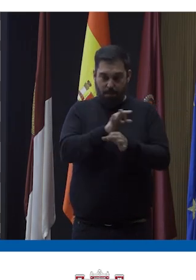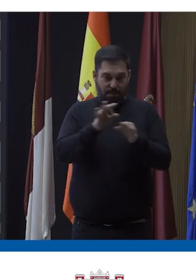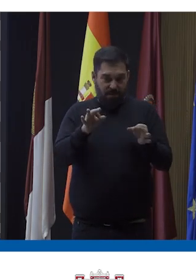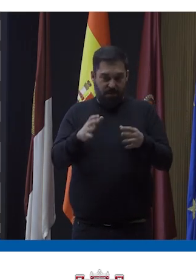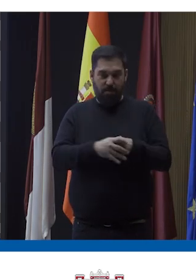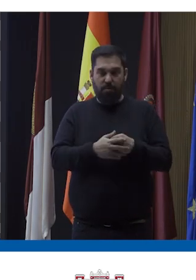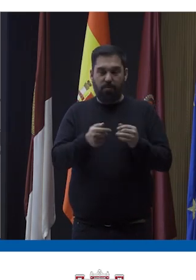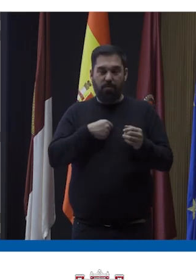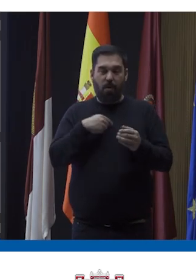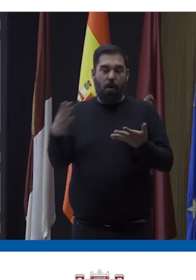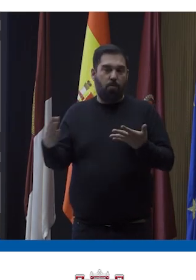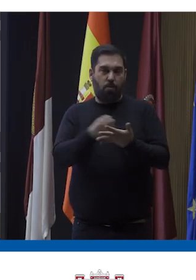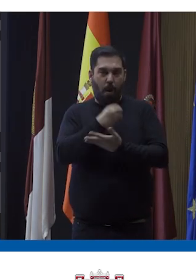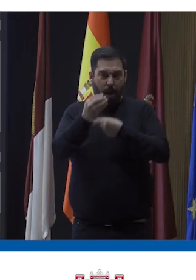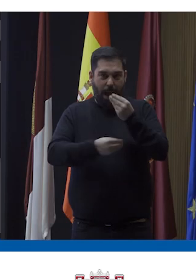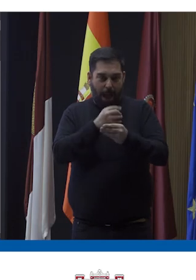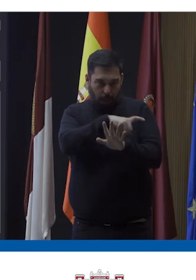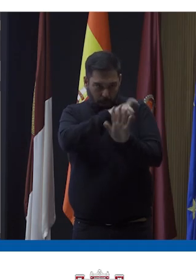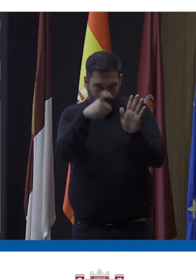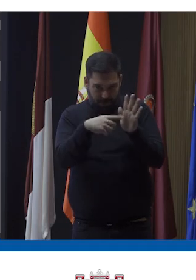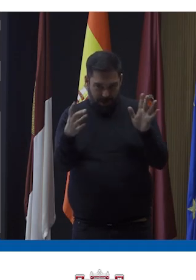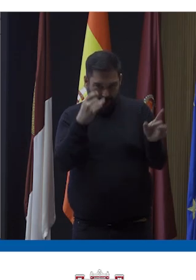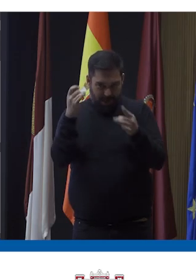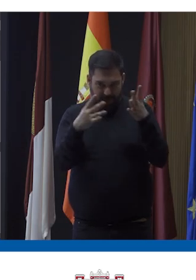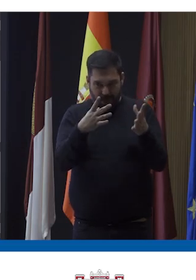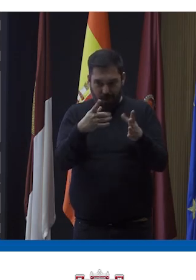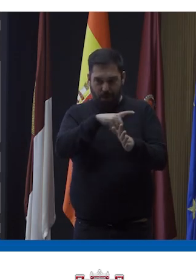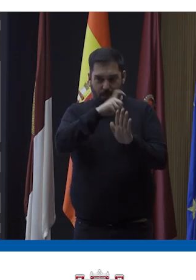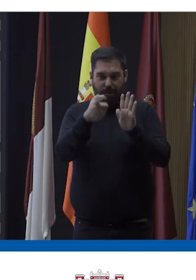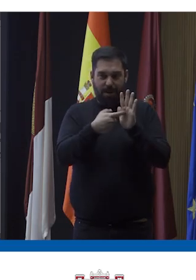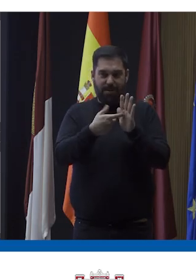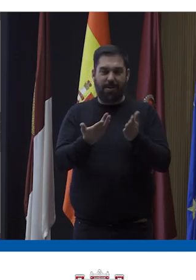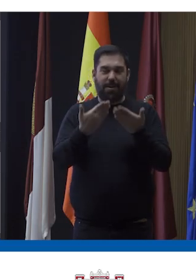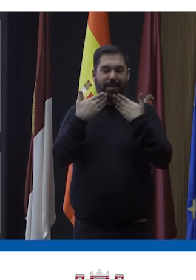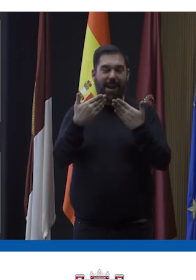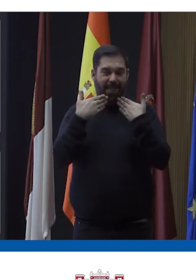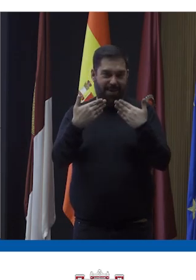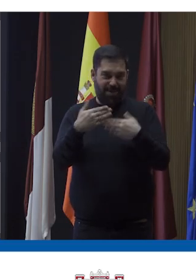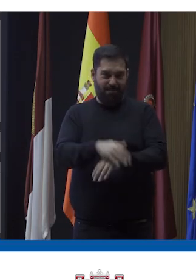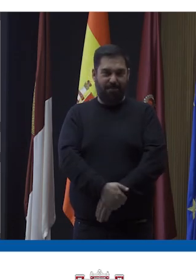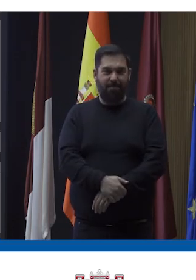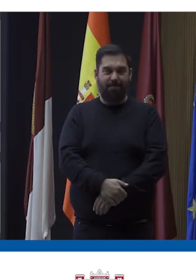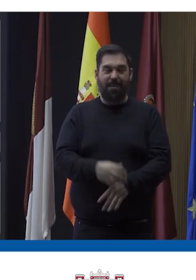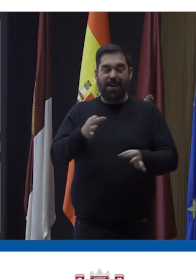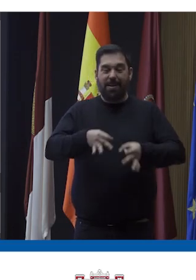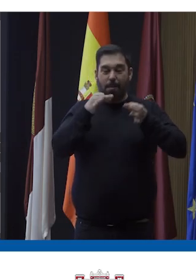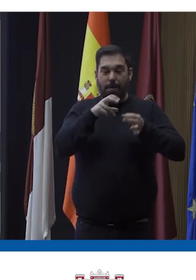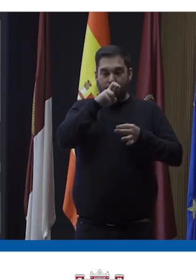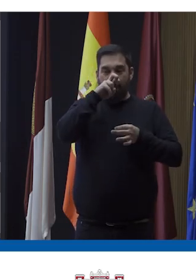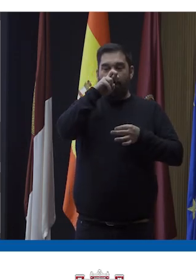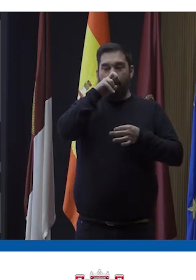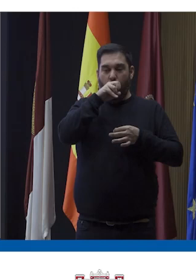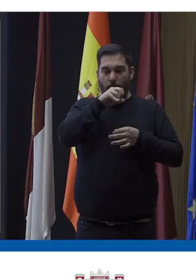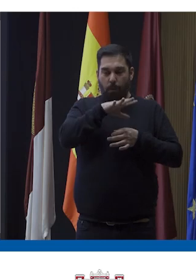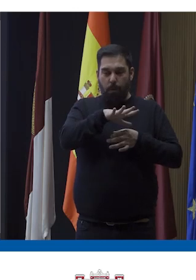¿vale? todo. Hago Eso es, algo completo, bien. una ronda de máquinas. Exacto. Bueno, ¿vale? muchas gracias. Sí, Nada, y pero siempre soltando perdón, aire.